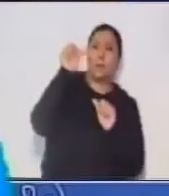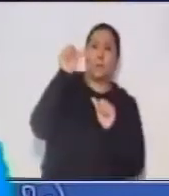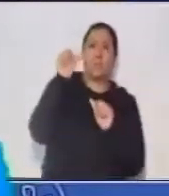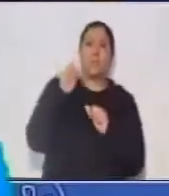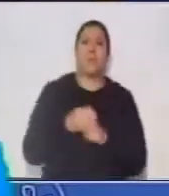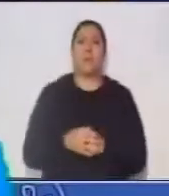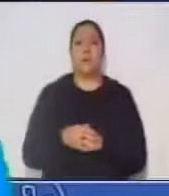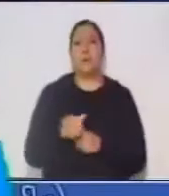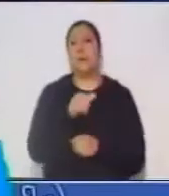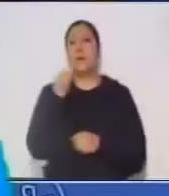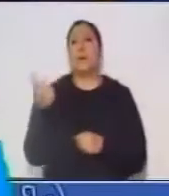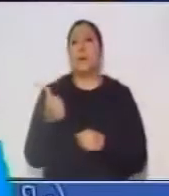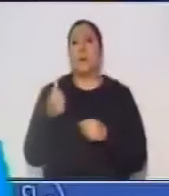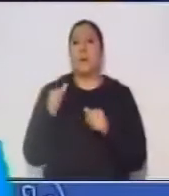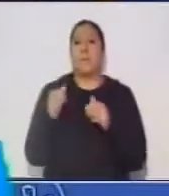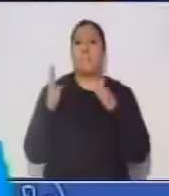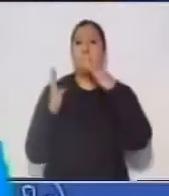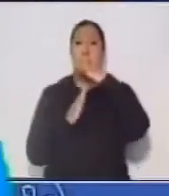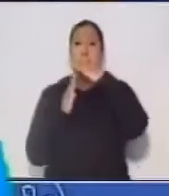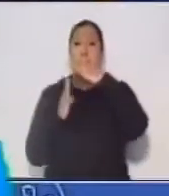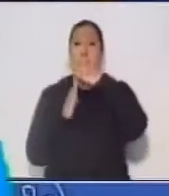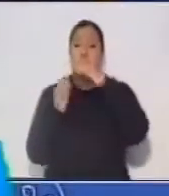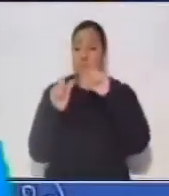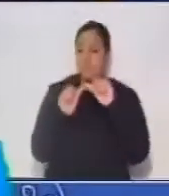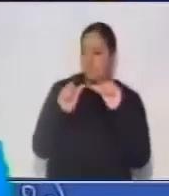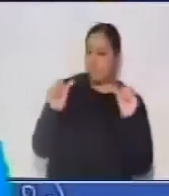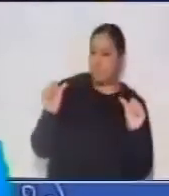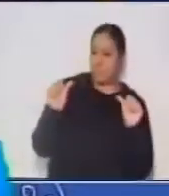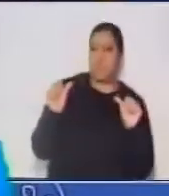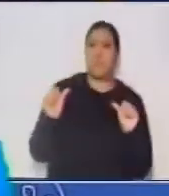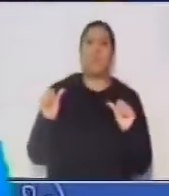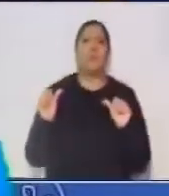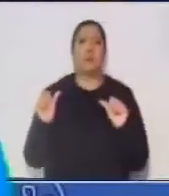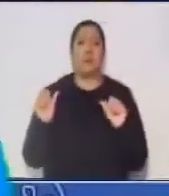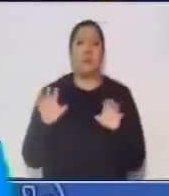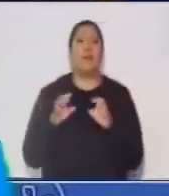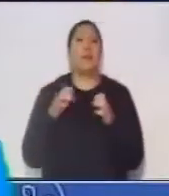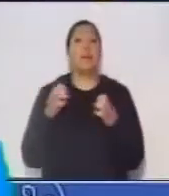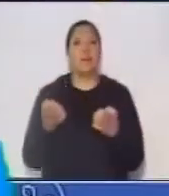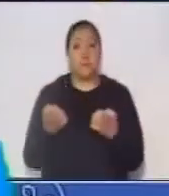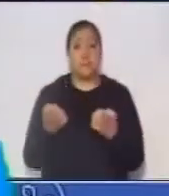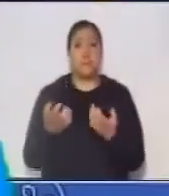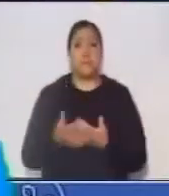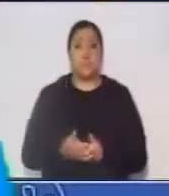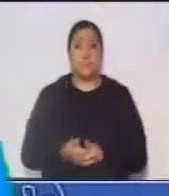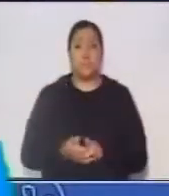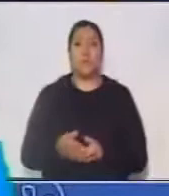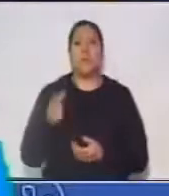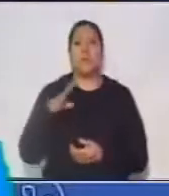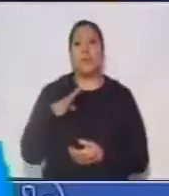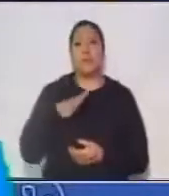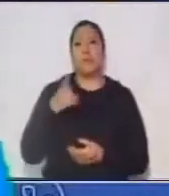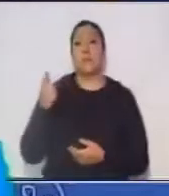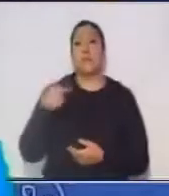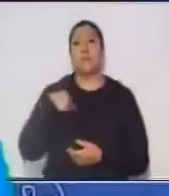y la medida de la base. Y tenemos entonces que para encontrar